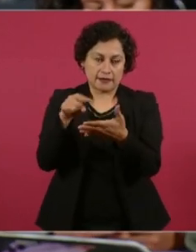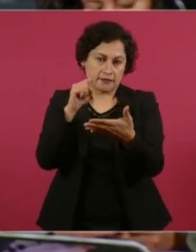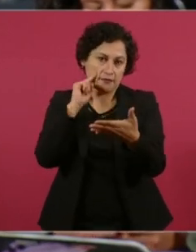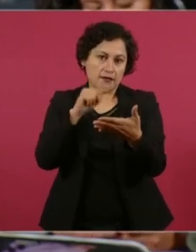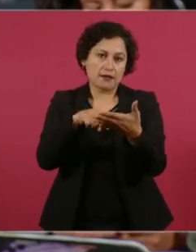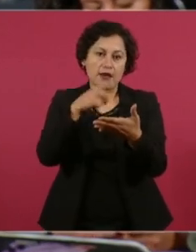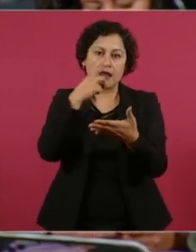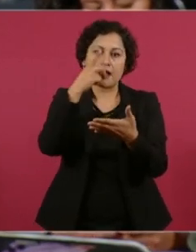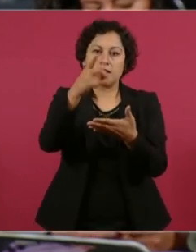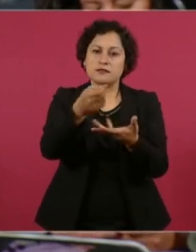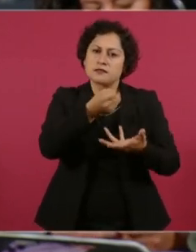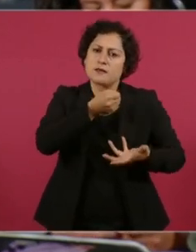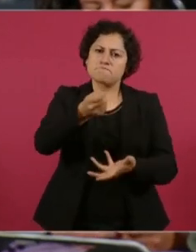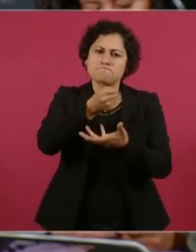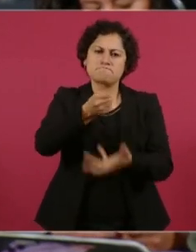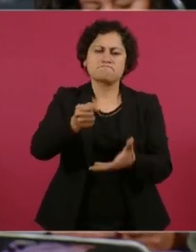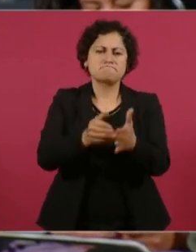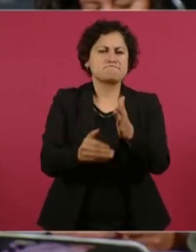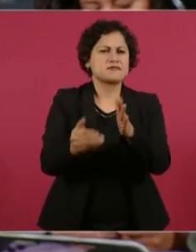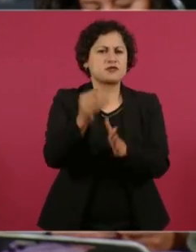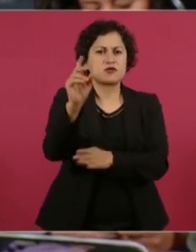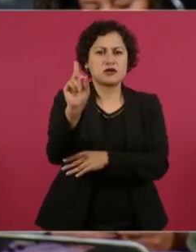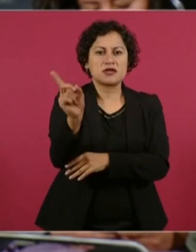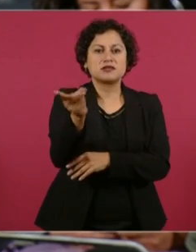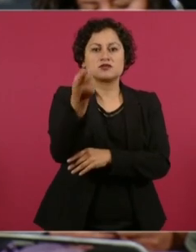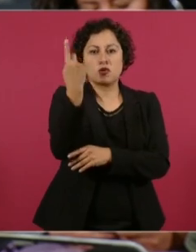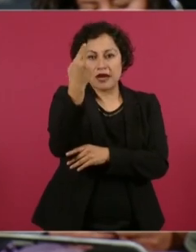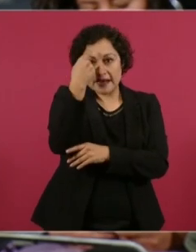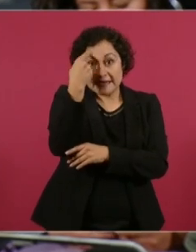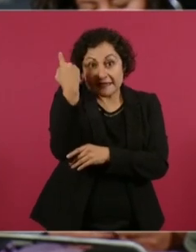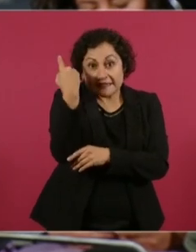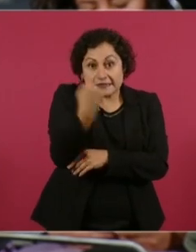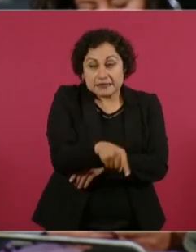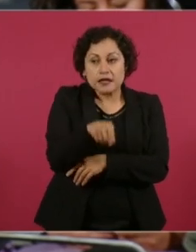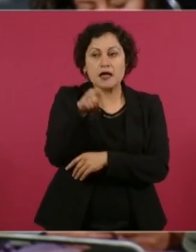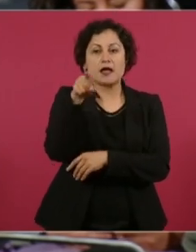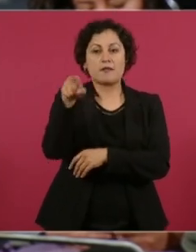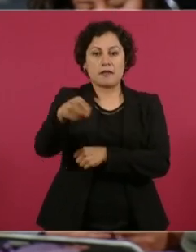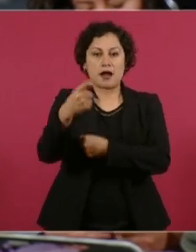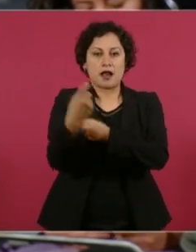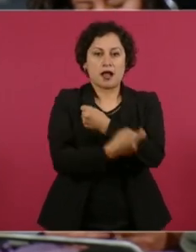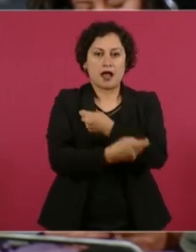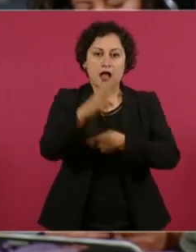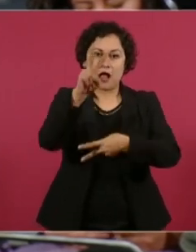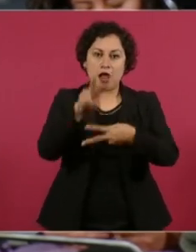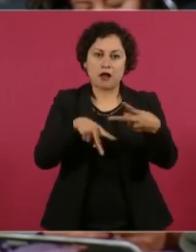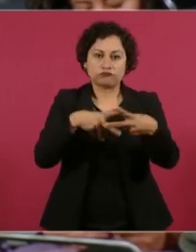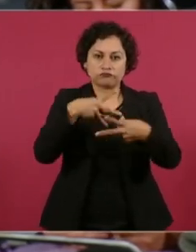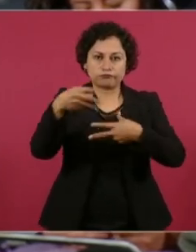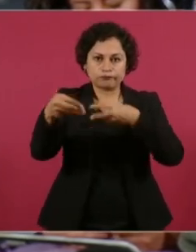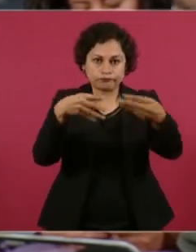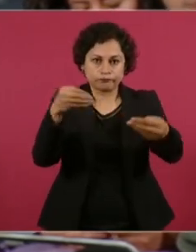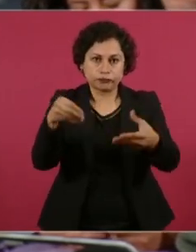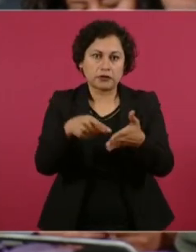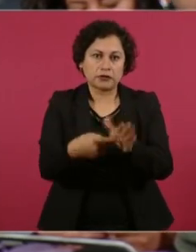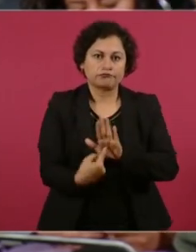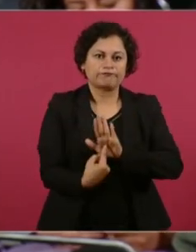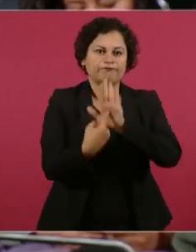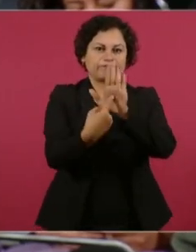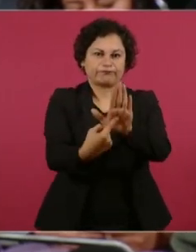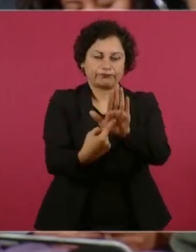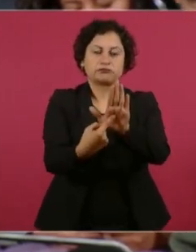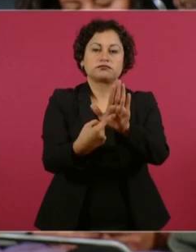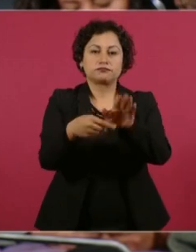dólares en 10 operadores de granjas de bots. Lo dieron a conocer también el entramado